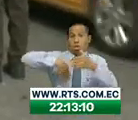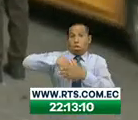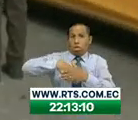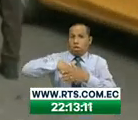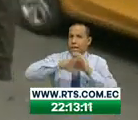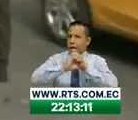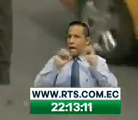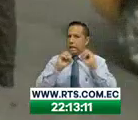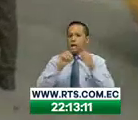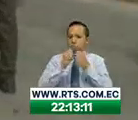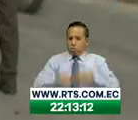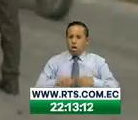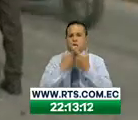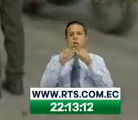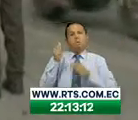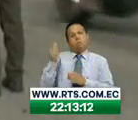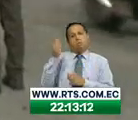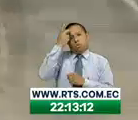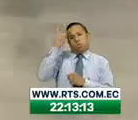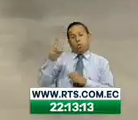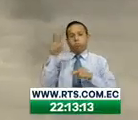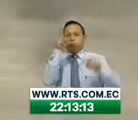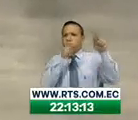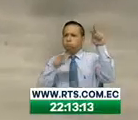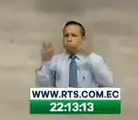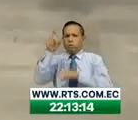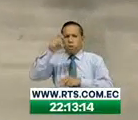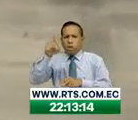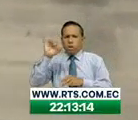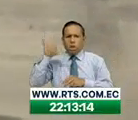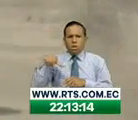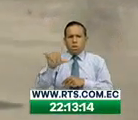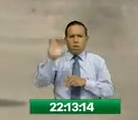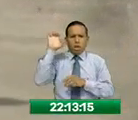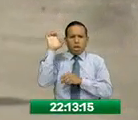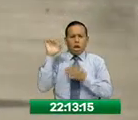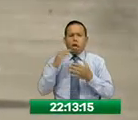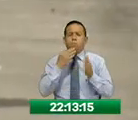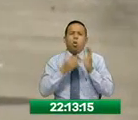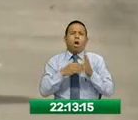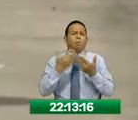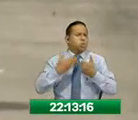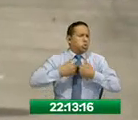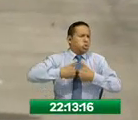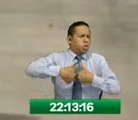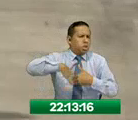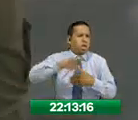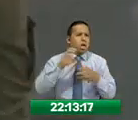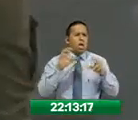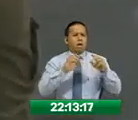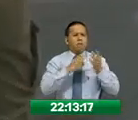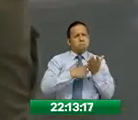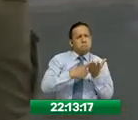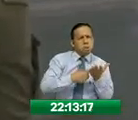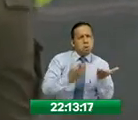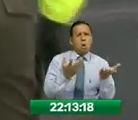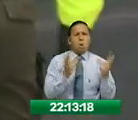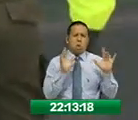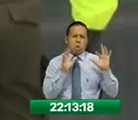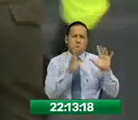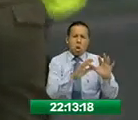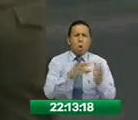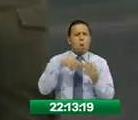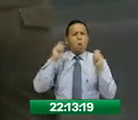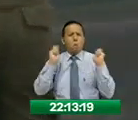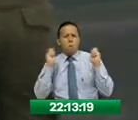renovación del estado de excepción hasta el próximo 15 de julio, continúan restringidas reuniones sociales, movilidad, entre otras actividades,